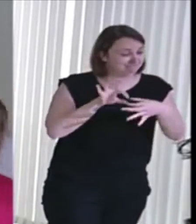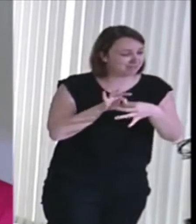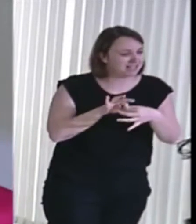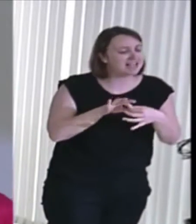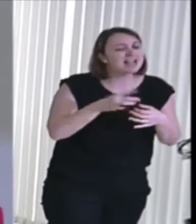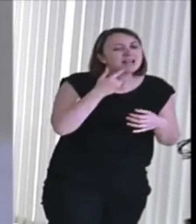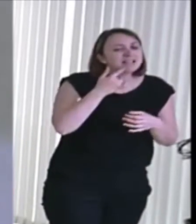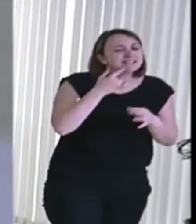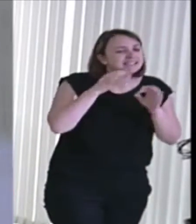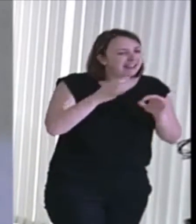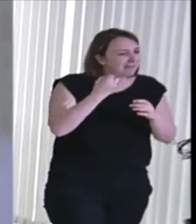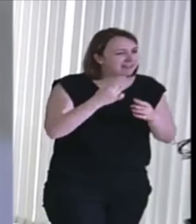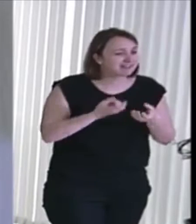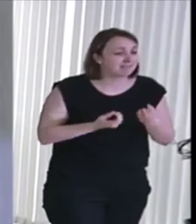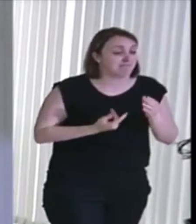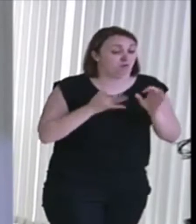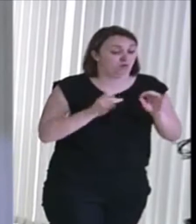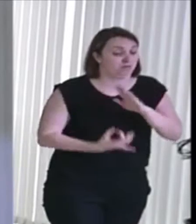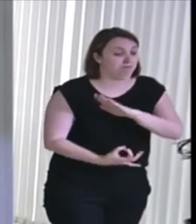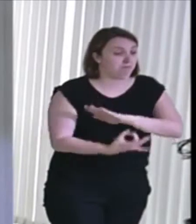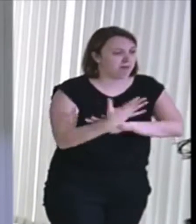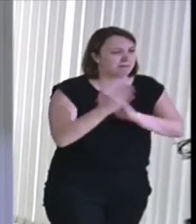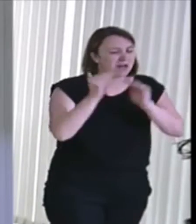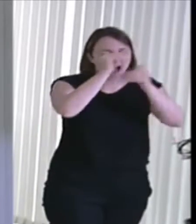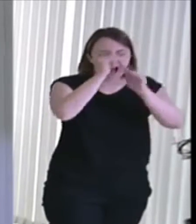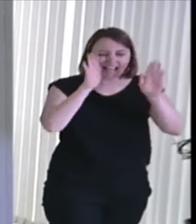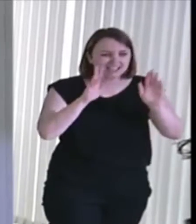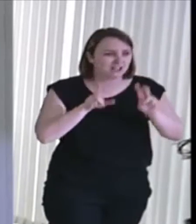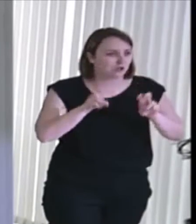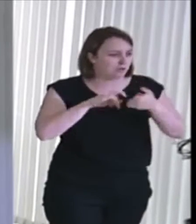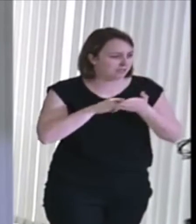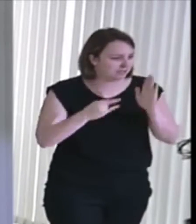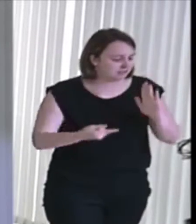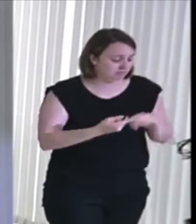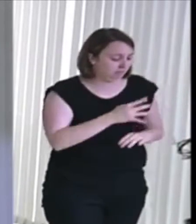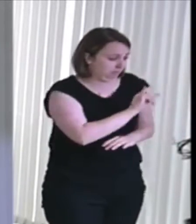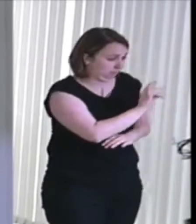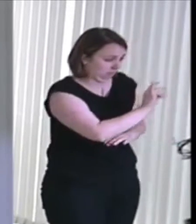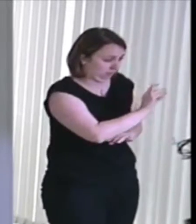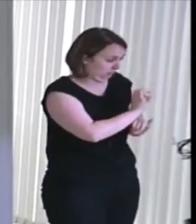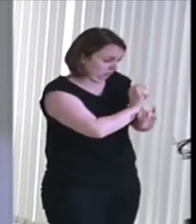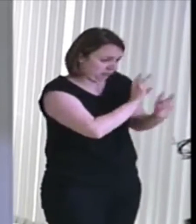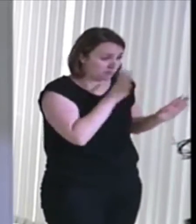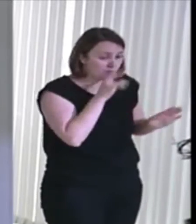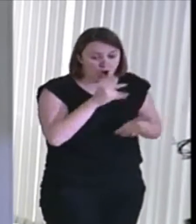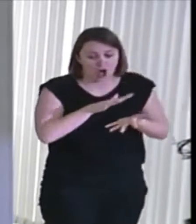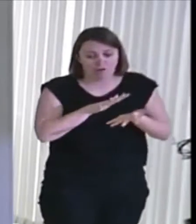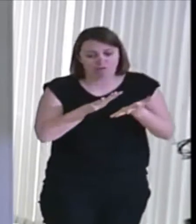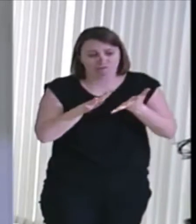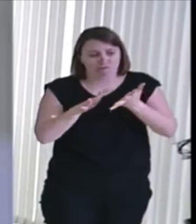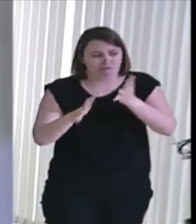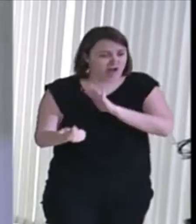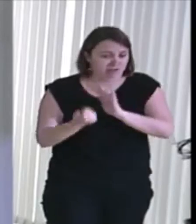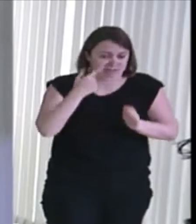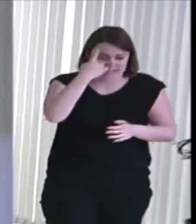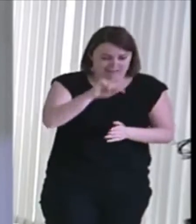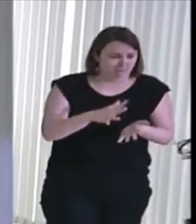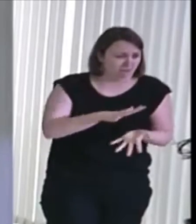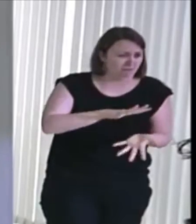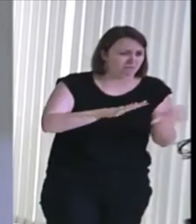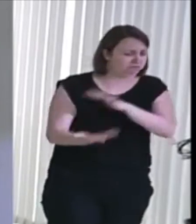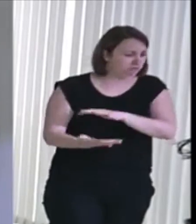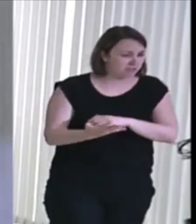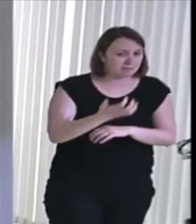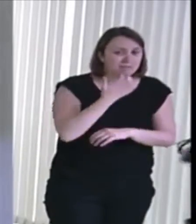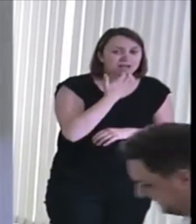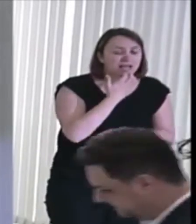nacer dispuestos a evolucionar y estar atentos a todas las tendencias. Por supuesto. Evidentemente todo va evolucionando, todo cambia y además muy rápido. Solo tenemos el